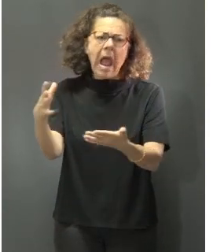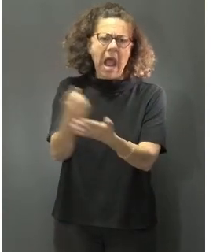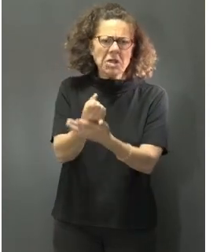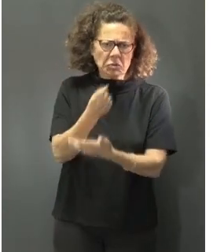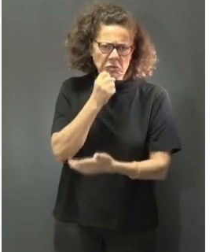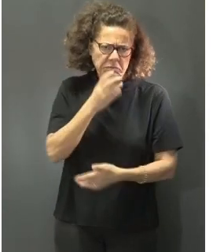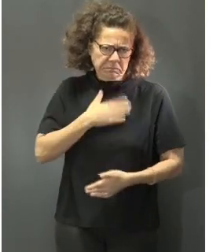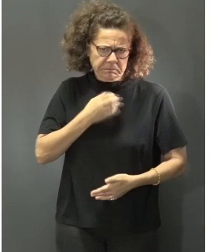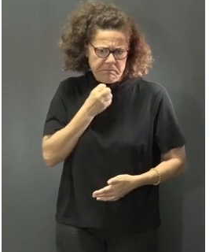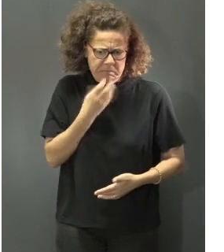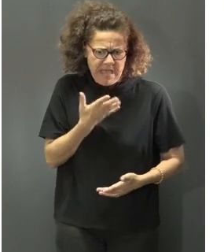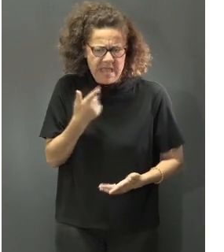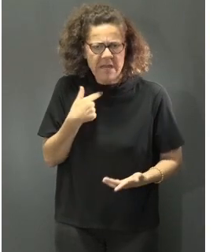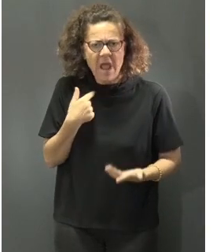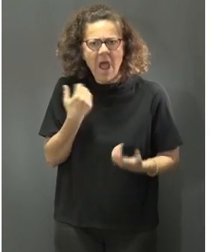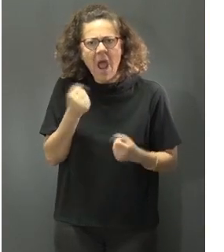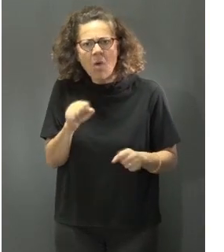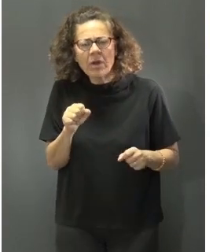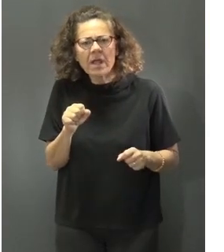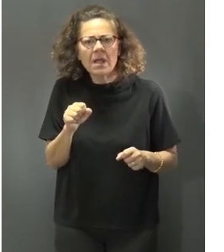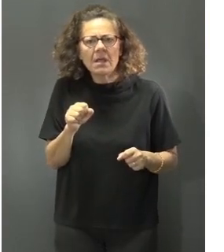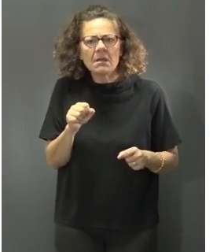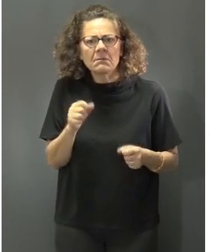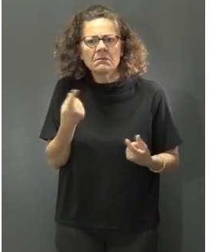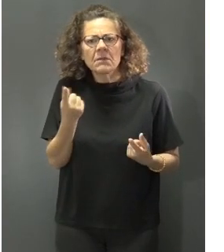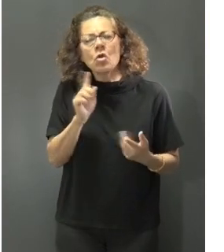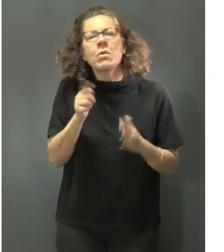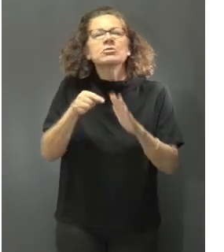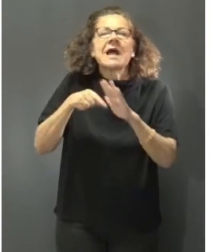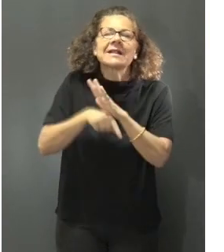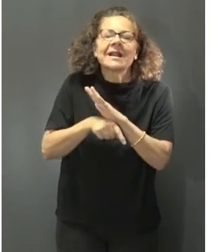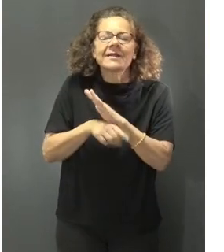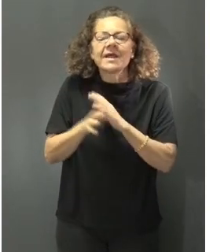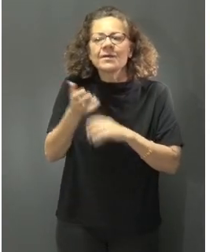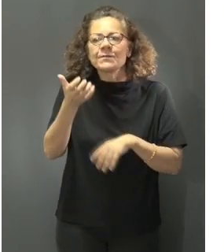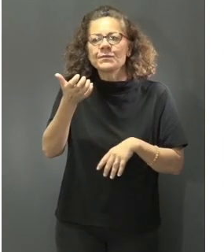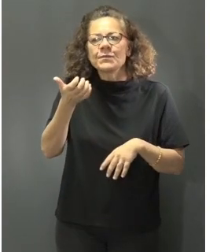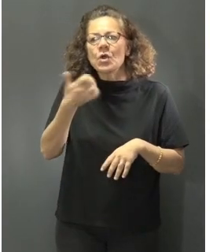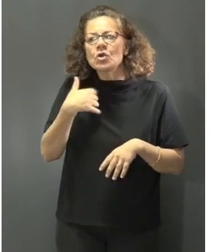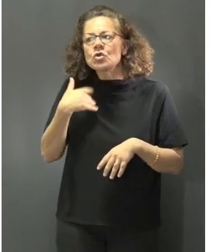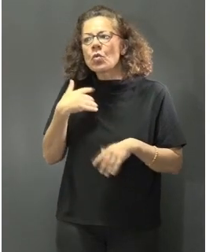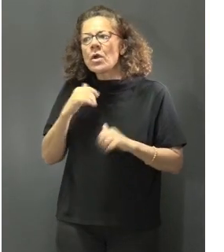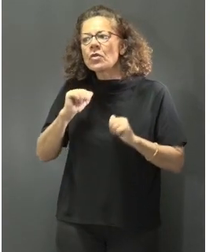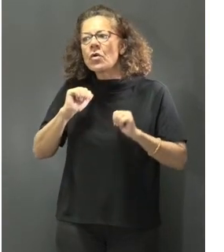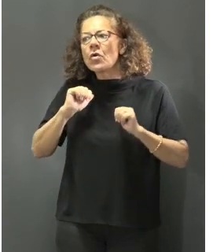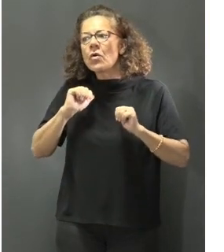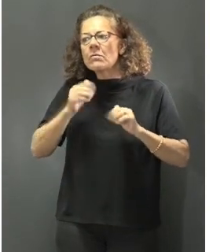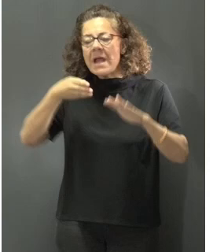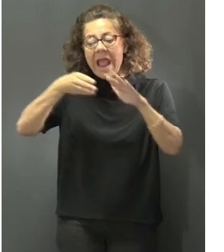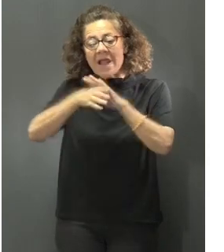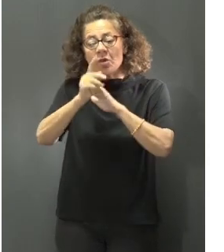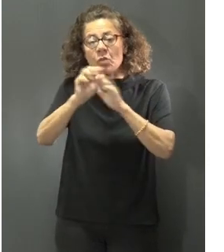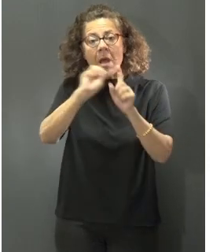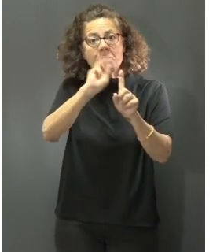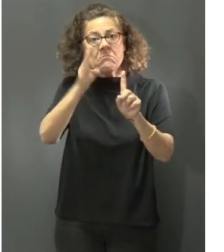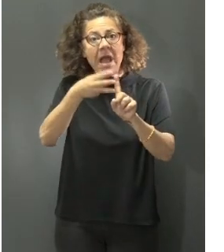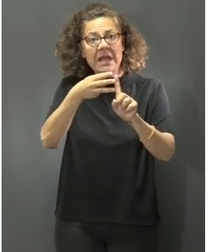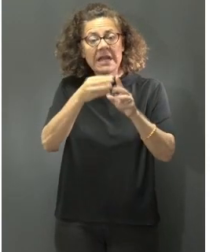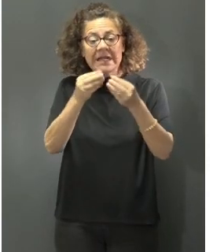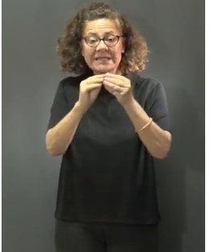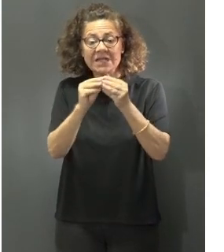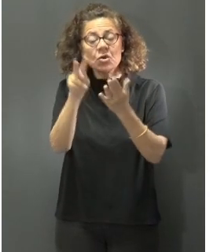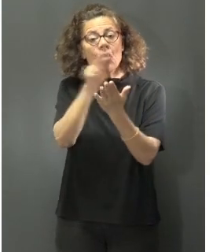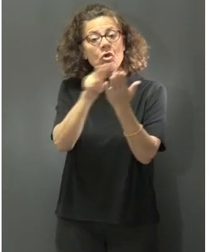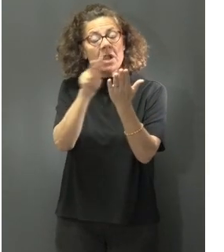fácil, aunque sea... Bueno, no vamos a entrar. Yo cuando entro en una página que está hecha con